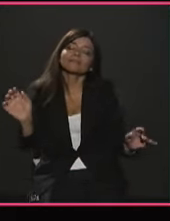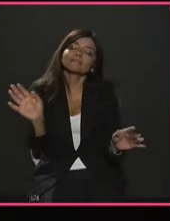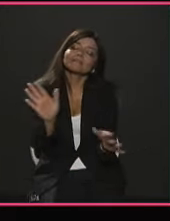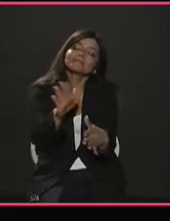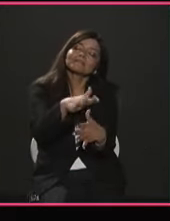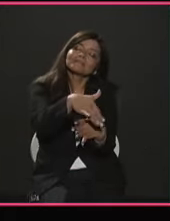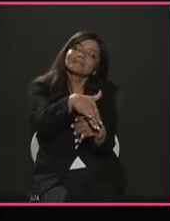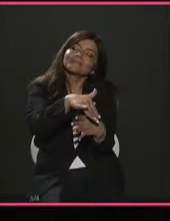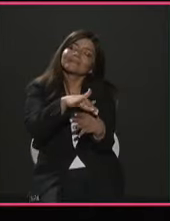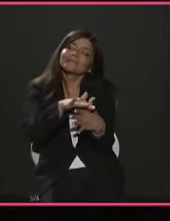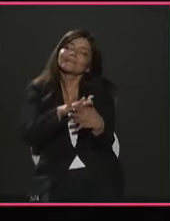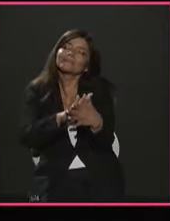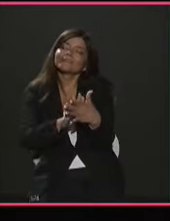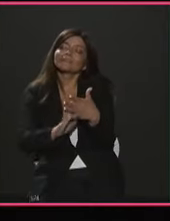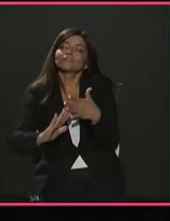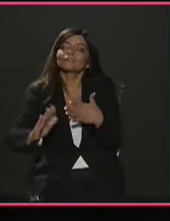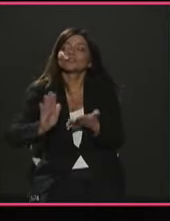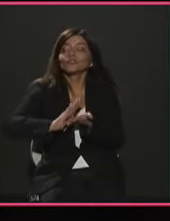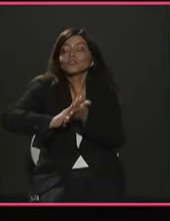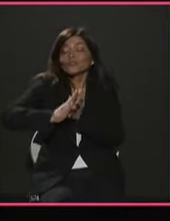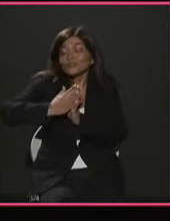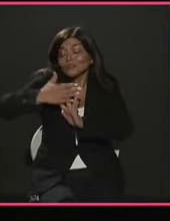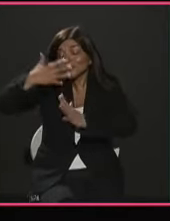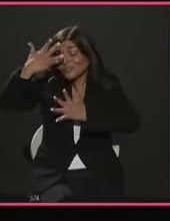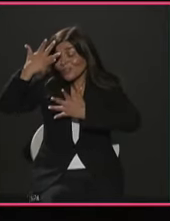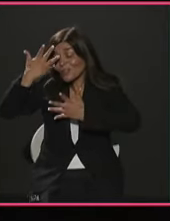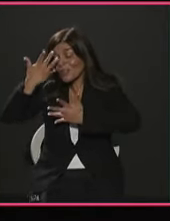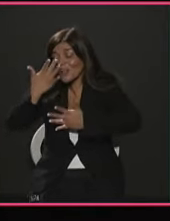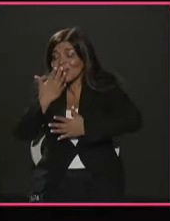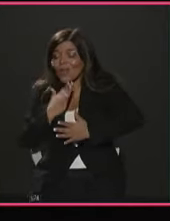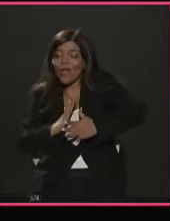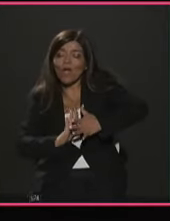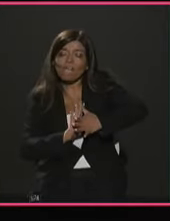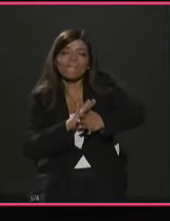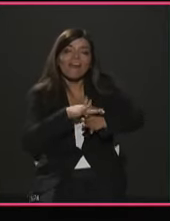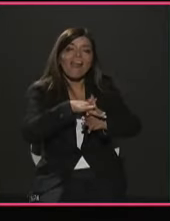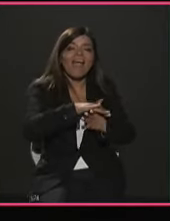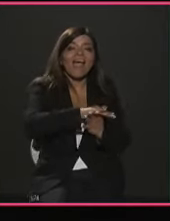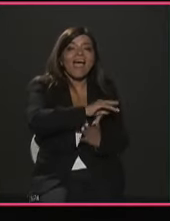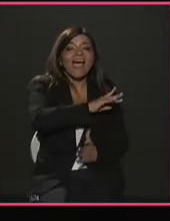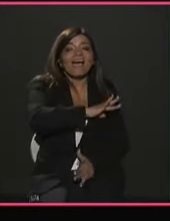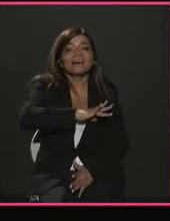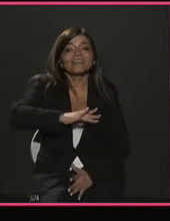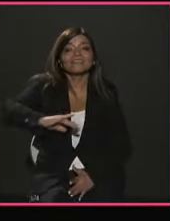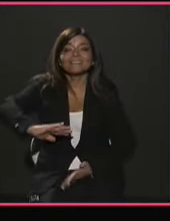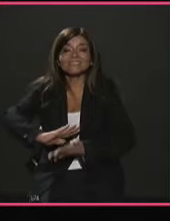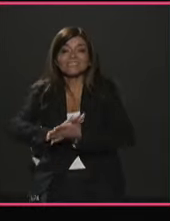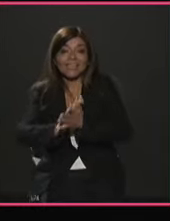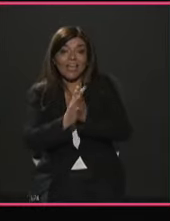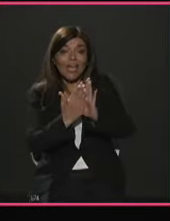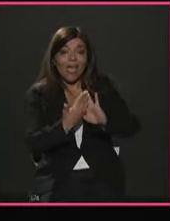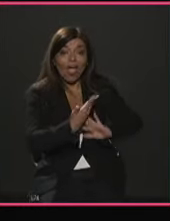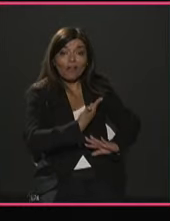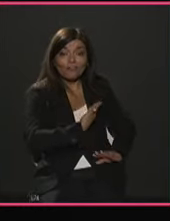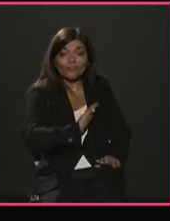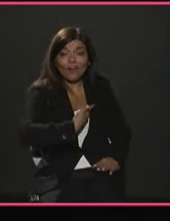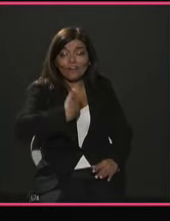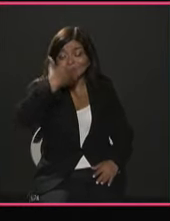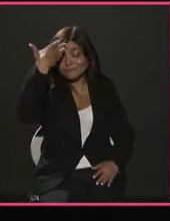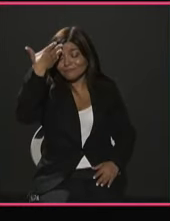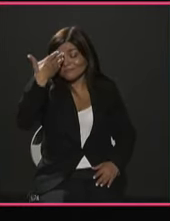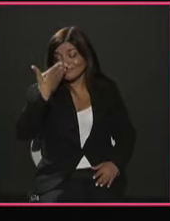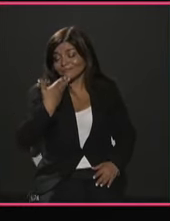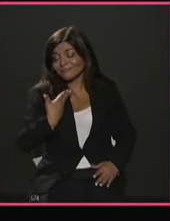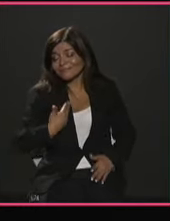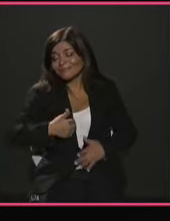balance lo tengo todo balance lo tengo todo